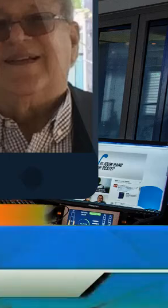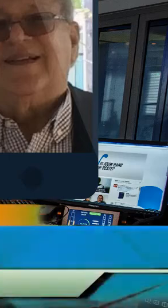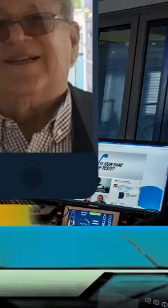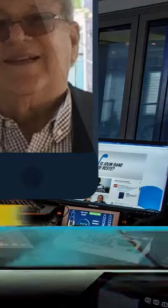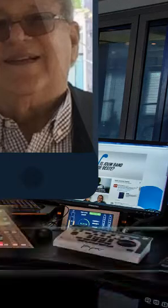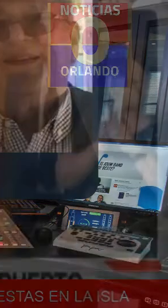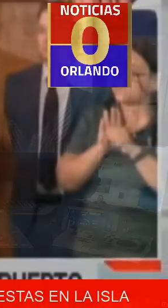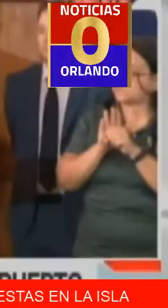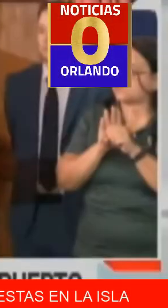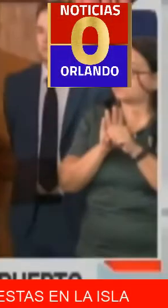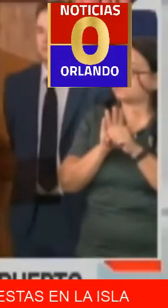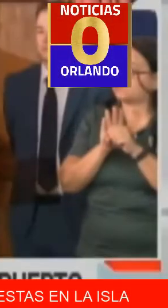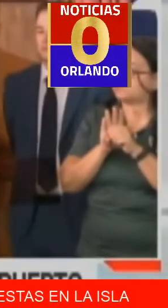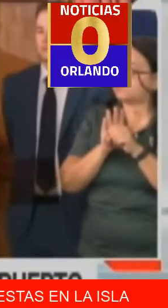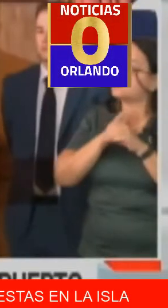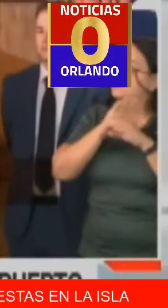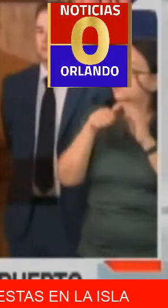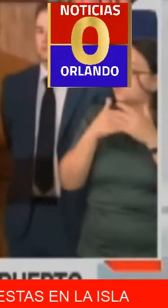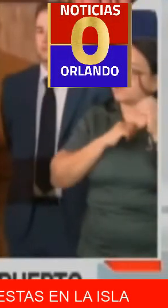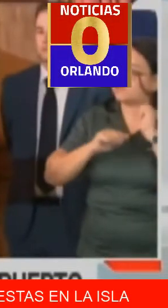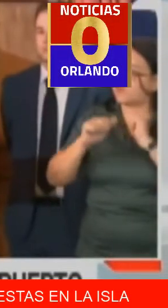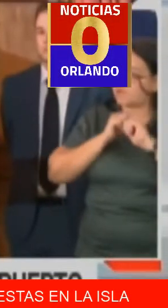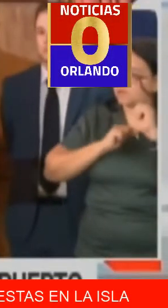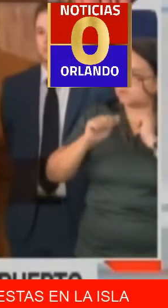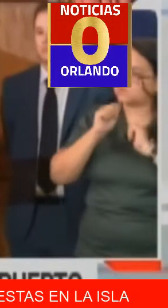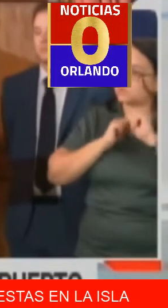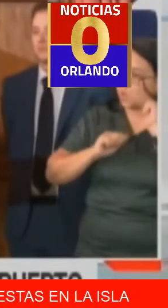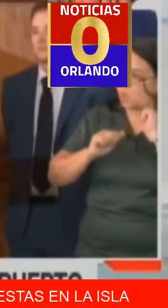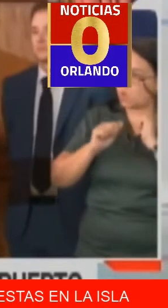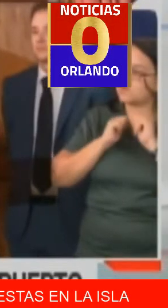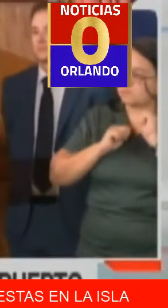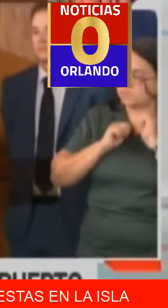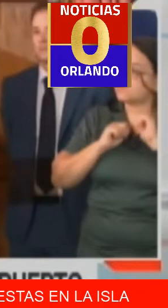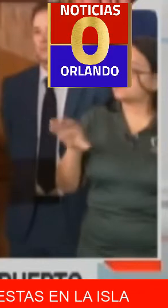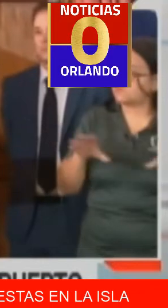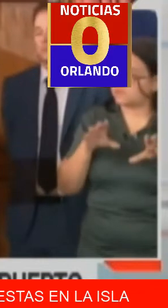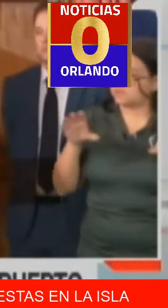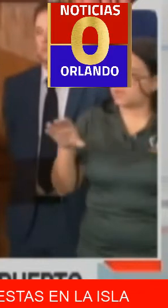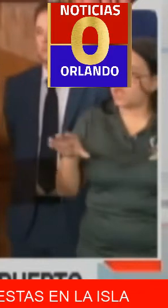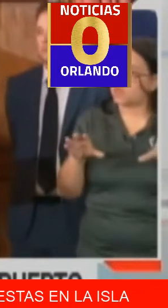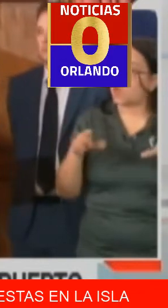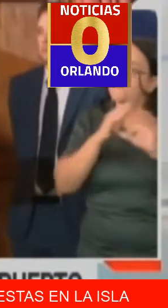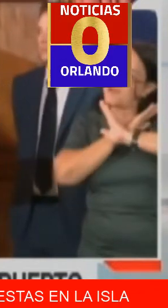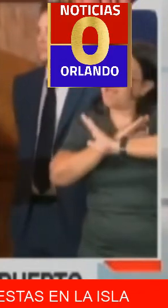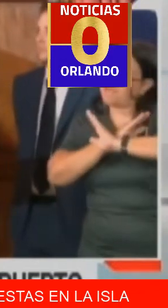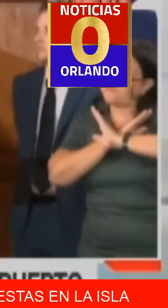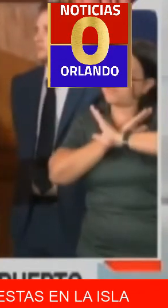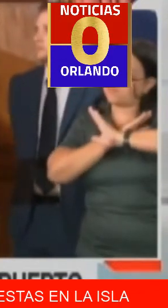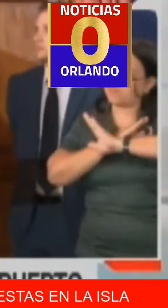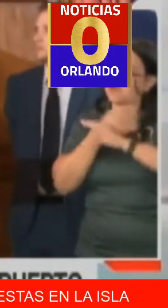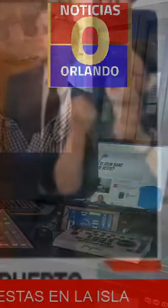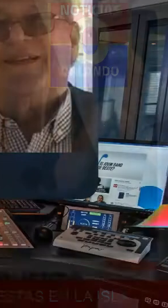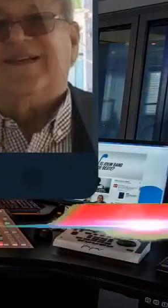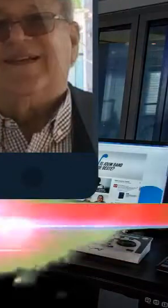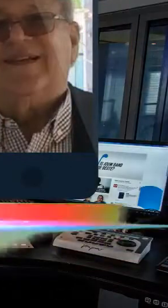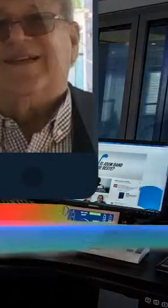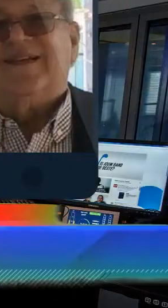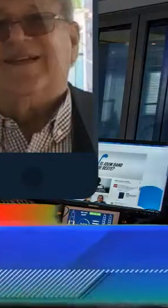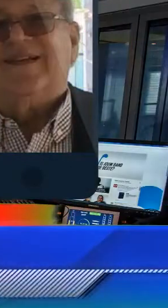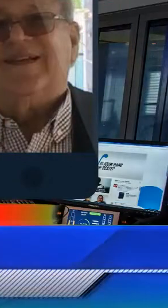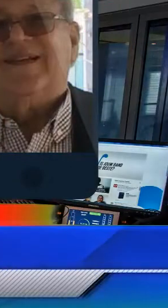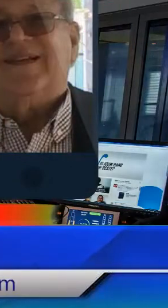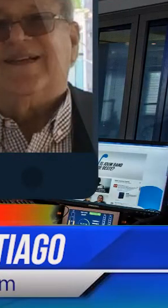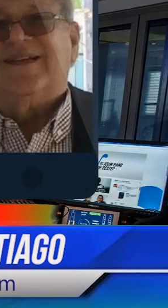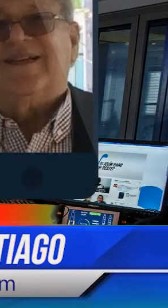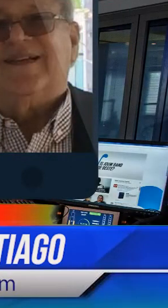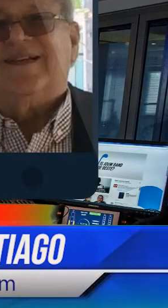Bueno, tenía que minimizarlo. Y hay que poner en perspectiva. La prensa tiende